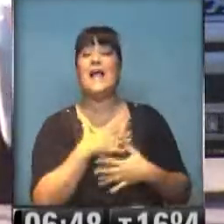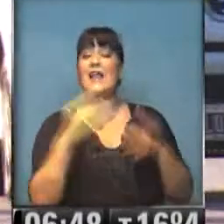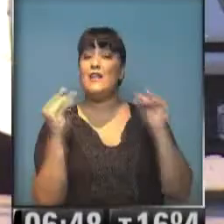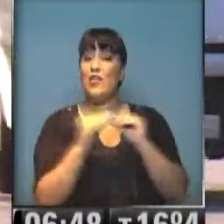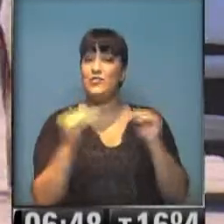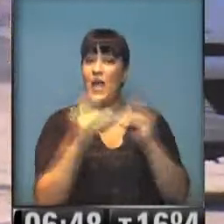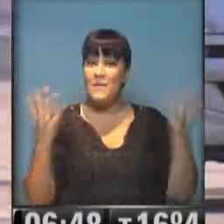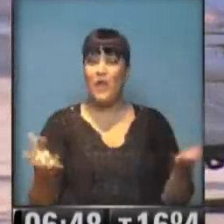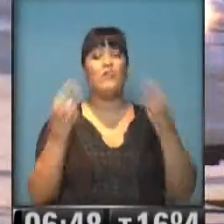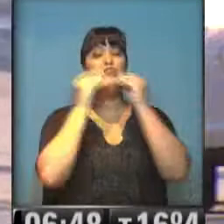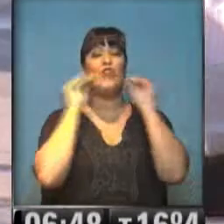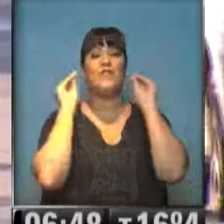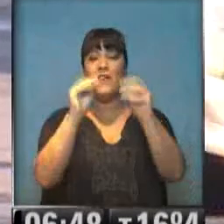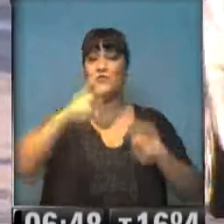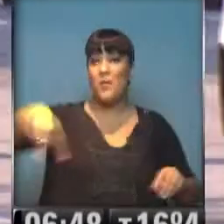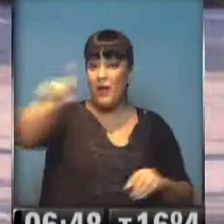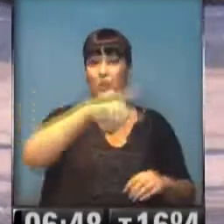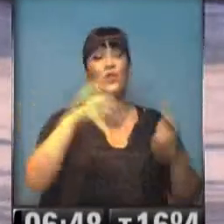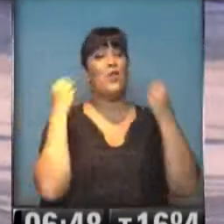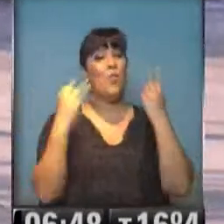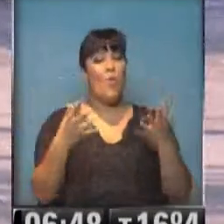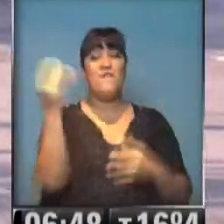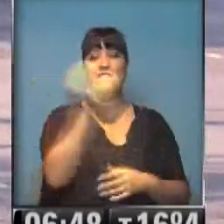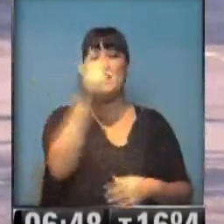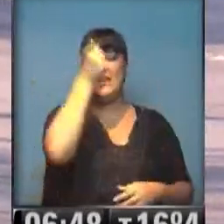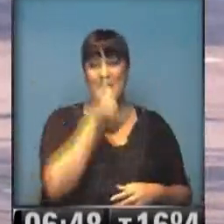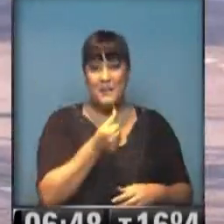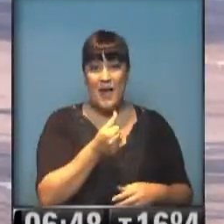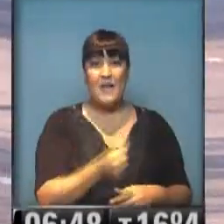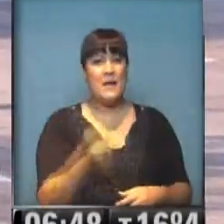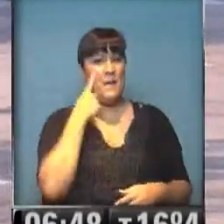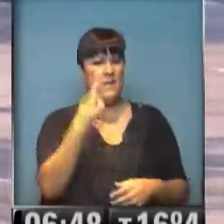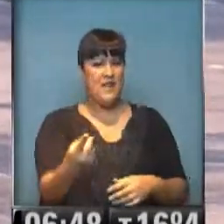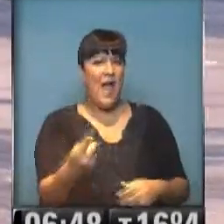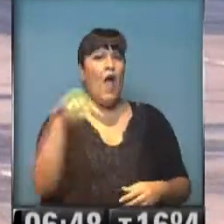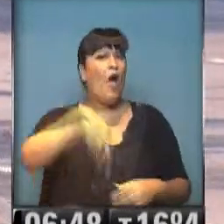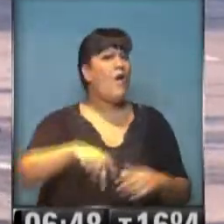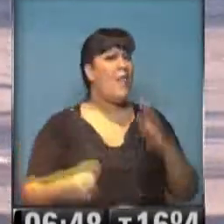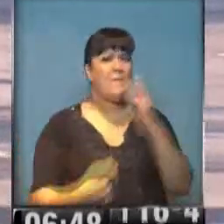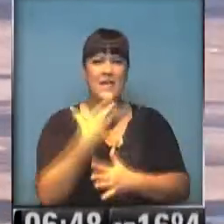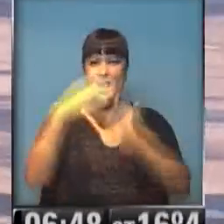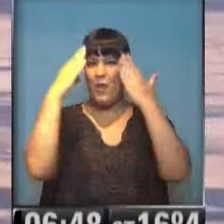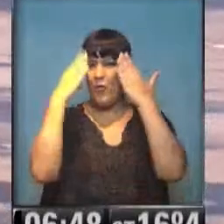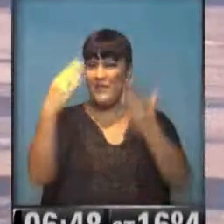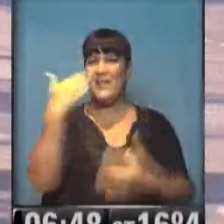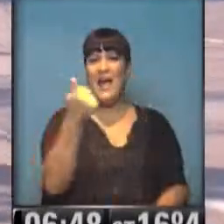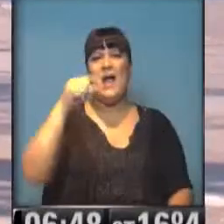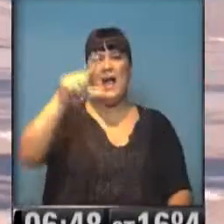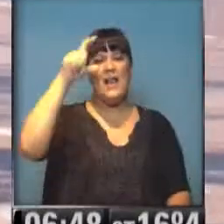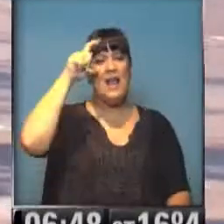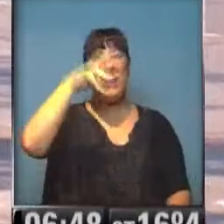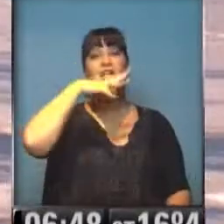amigos, besos para ustedes, buen fin de semana. Mirá que... ¡Pero qué mañana! ¡Buen día, Alejo!